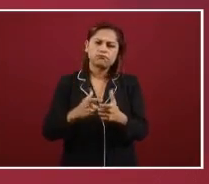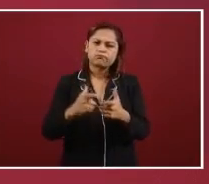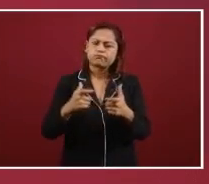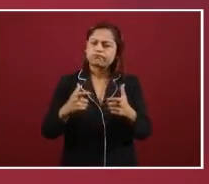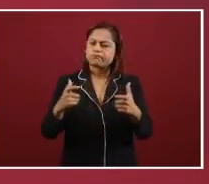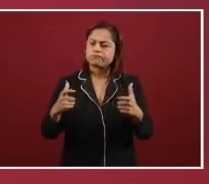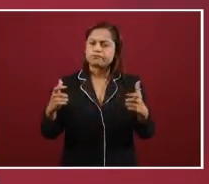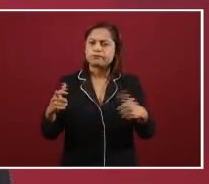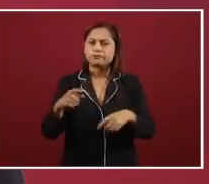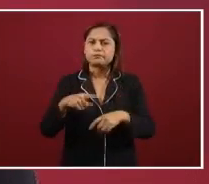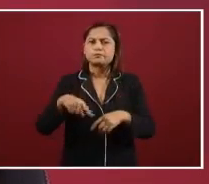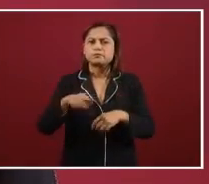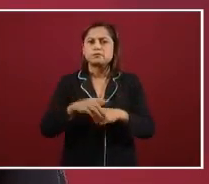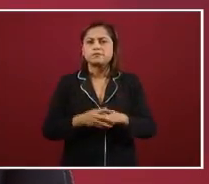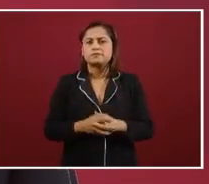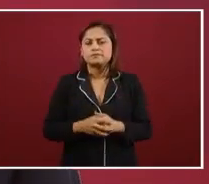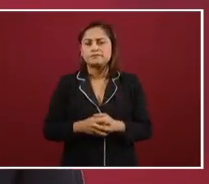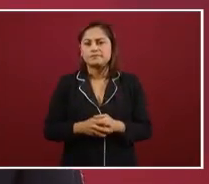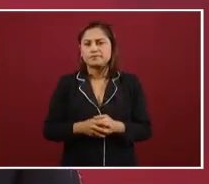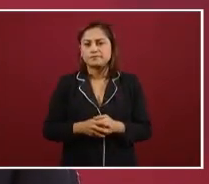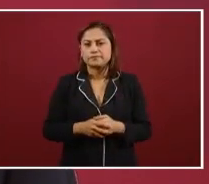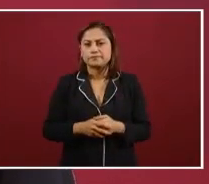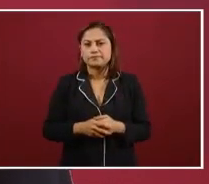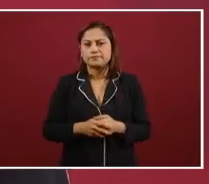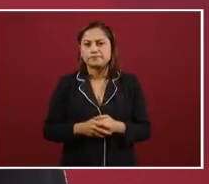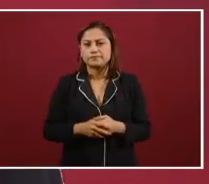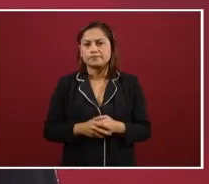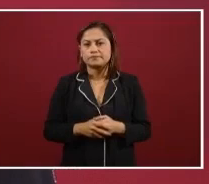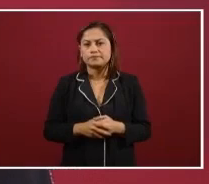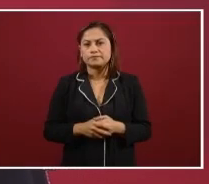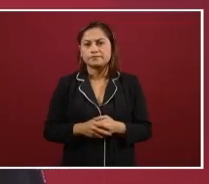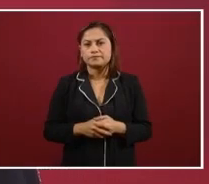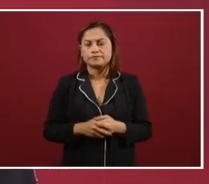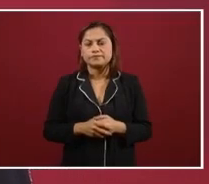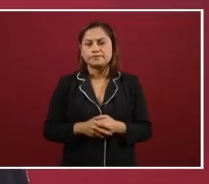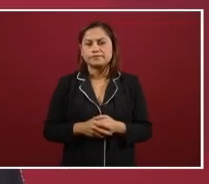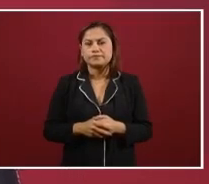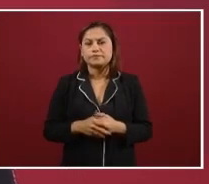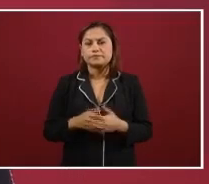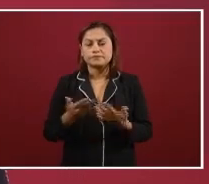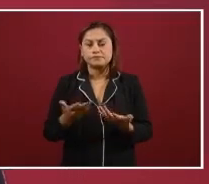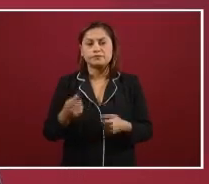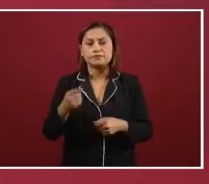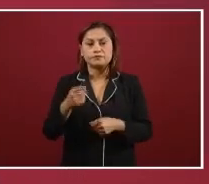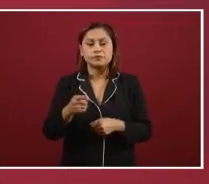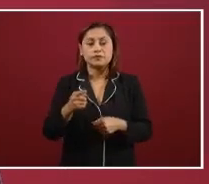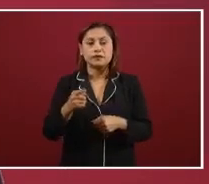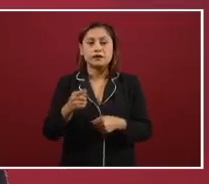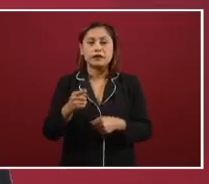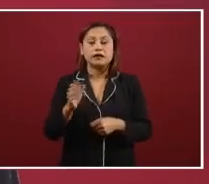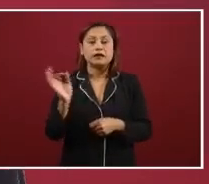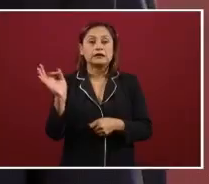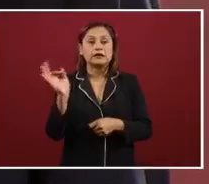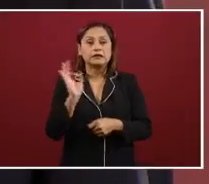y que se sugería hasta declarar una emergencia.